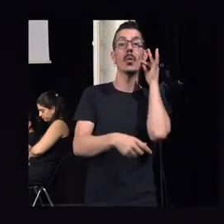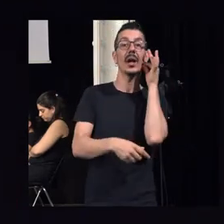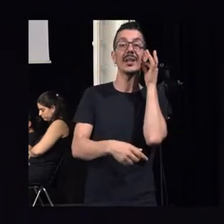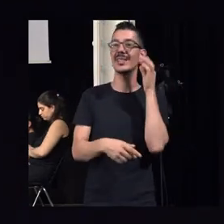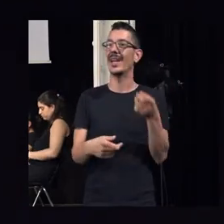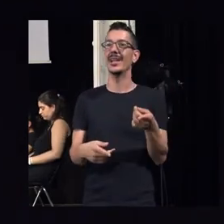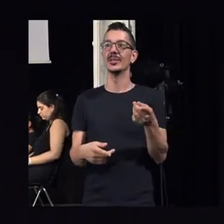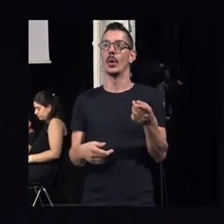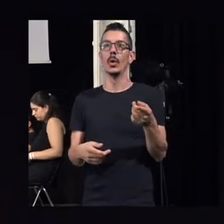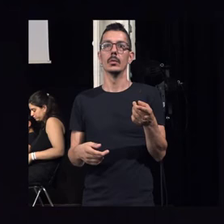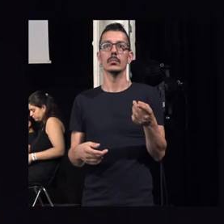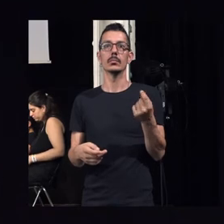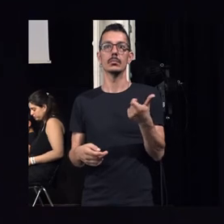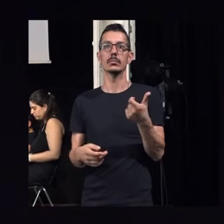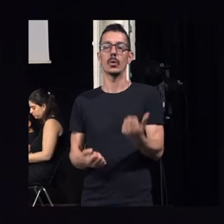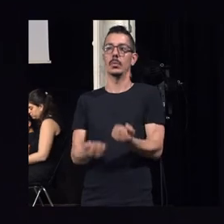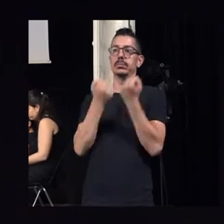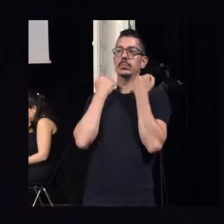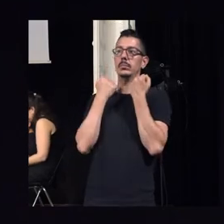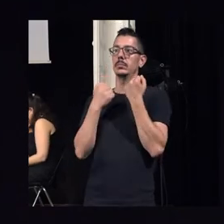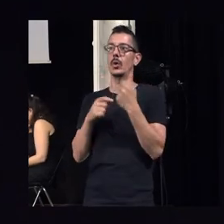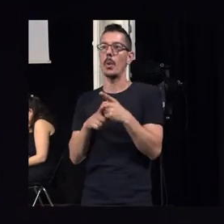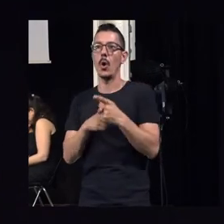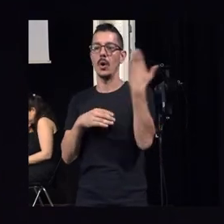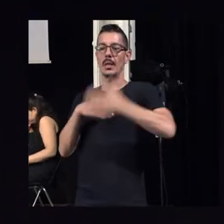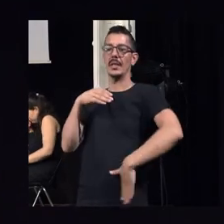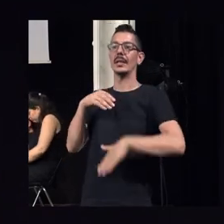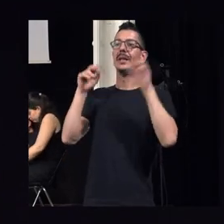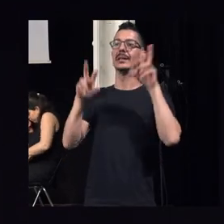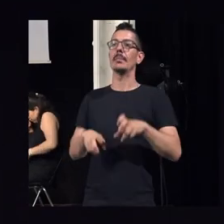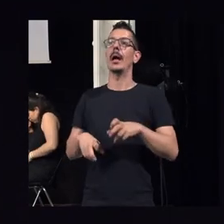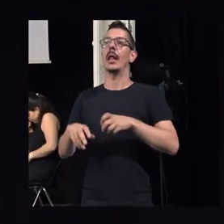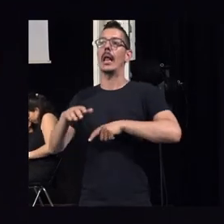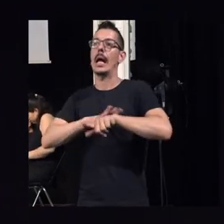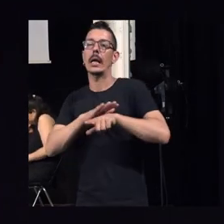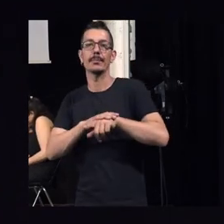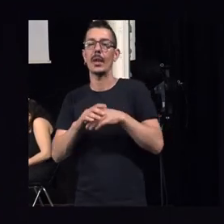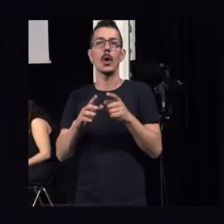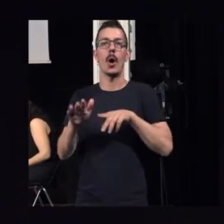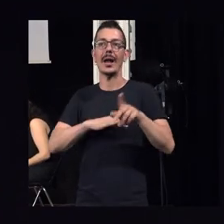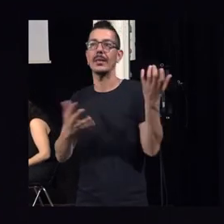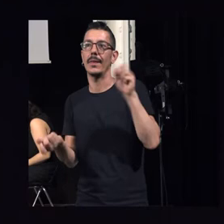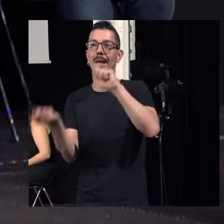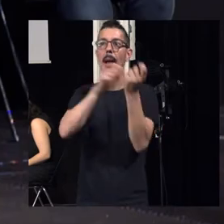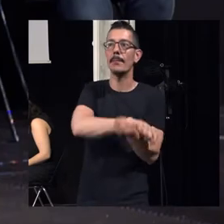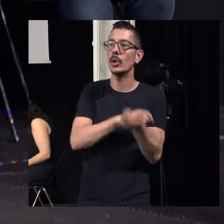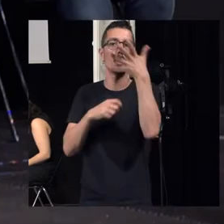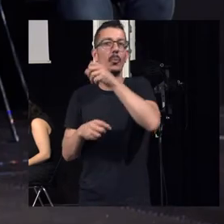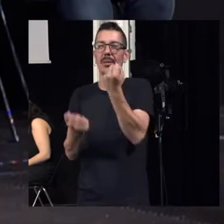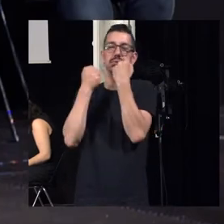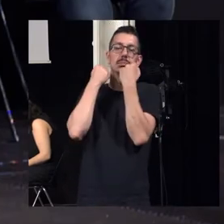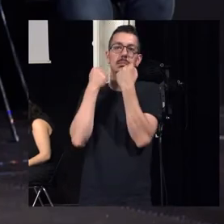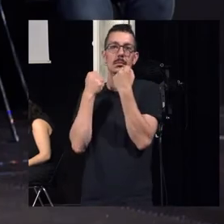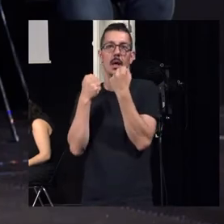de agencia. A mí me parece muy poquito feminista el volver a infantilizar a un grupo de la